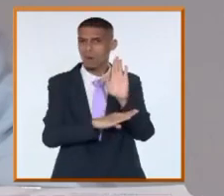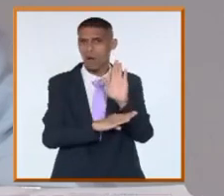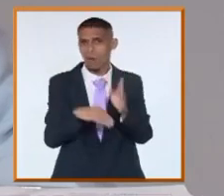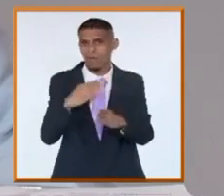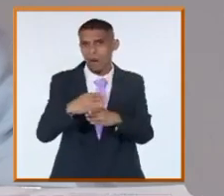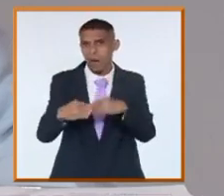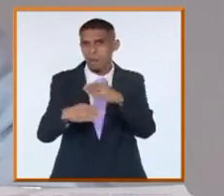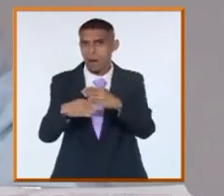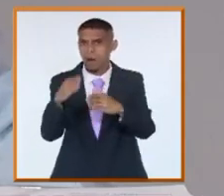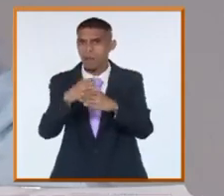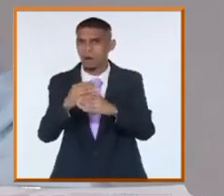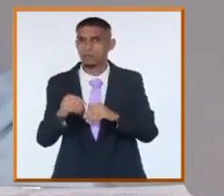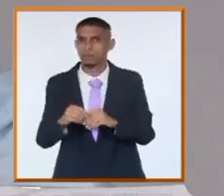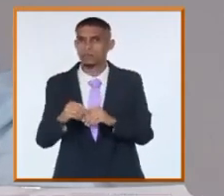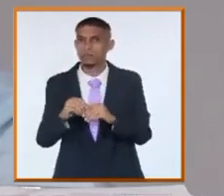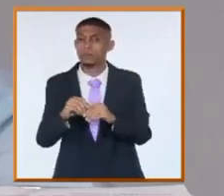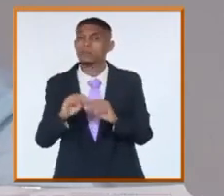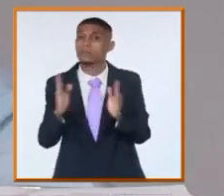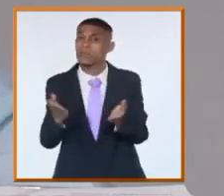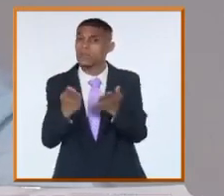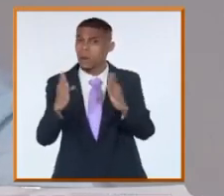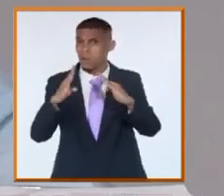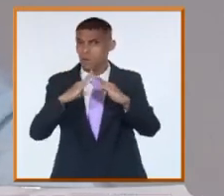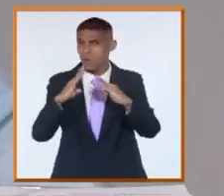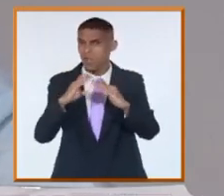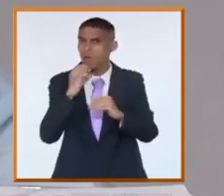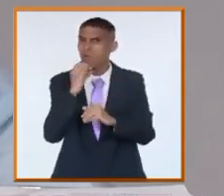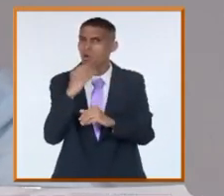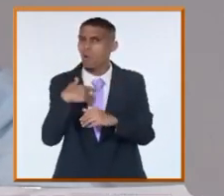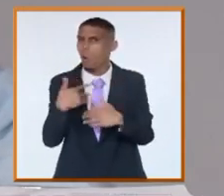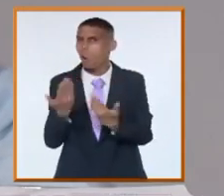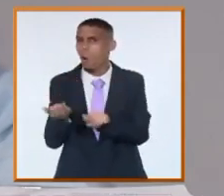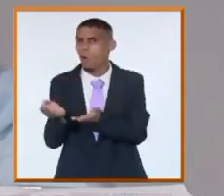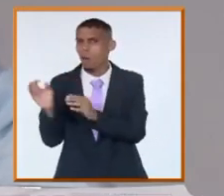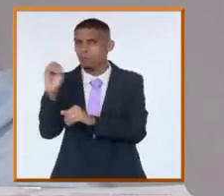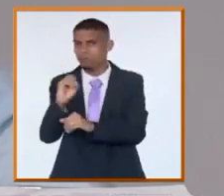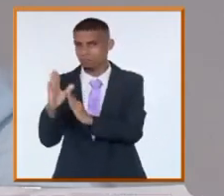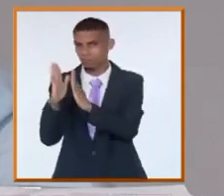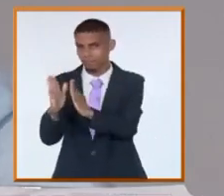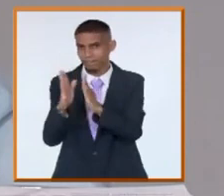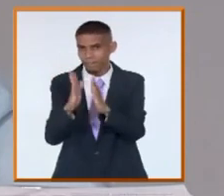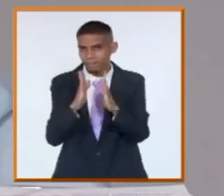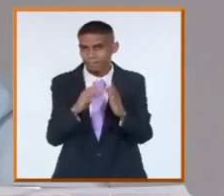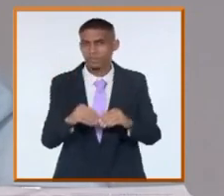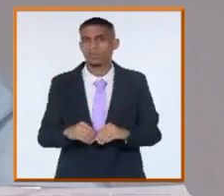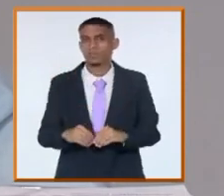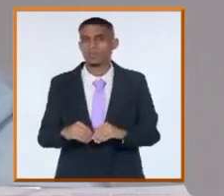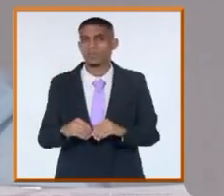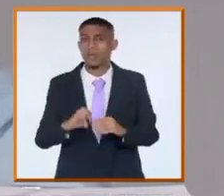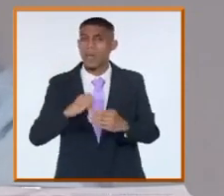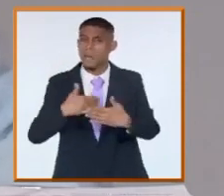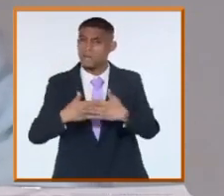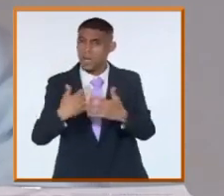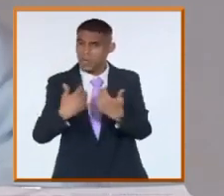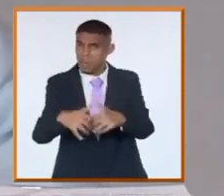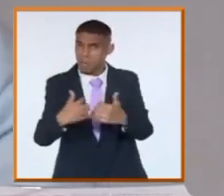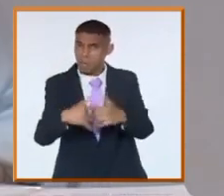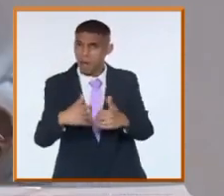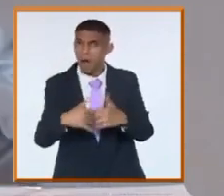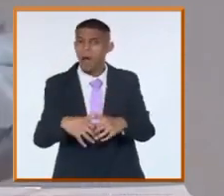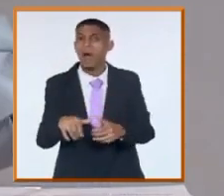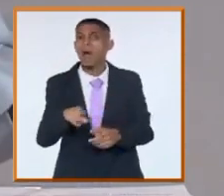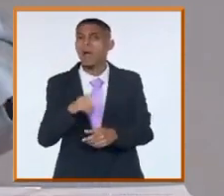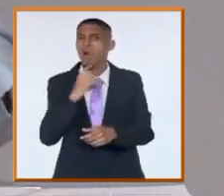el desarrollo de la vivienda y sus urbanizaciones el desarrollo de la industria materiales de la construcción y productos para la